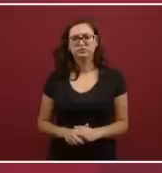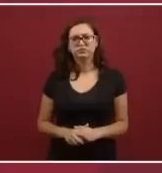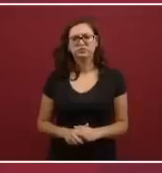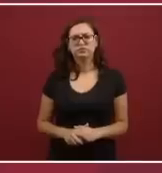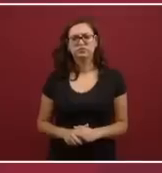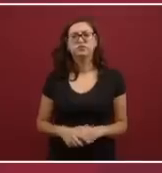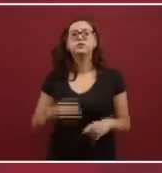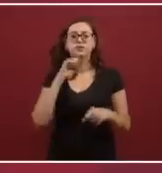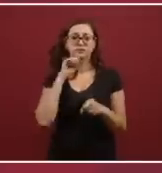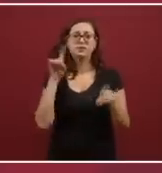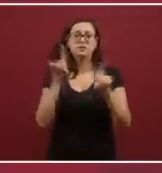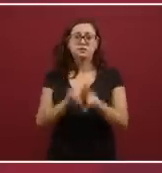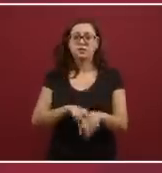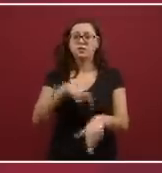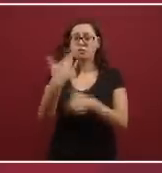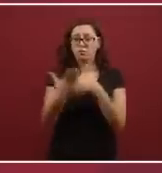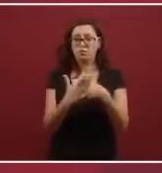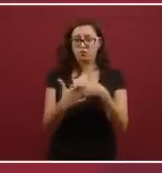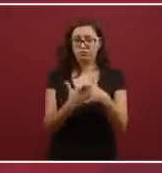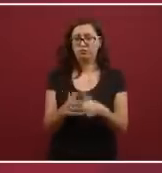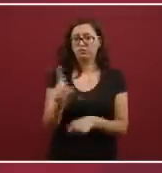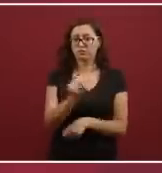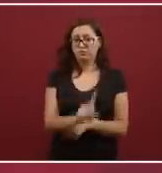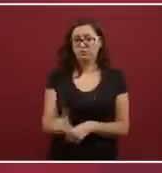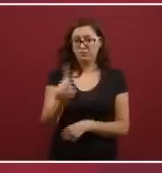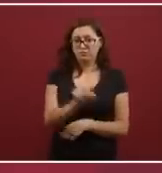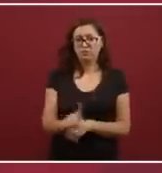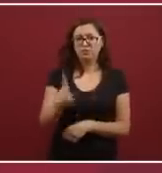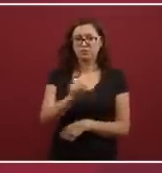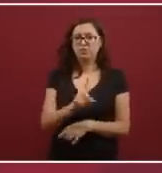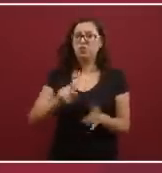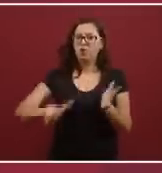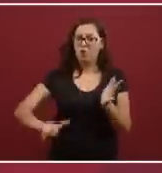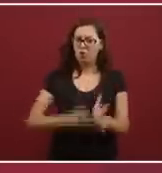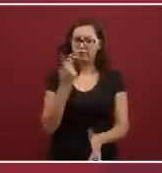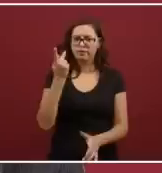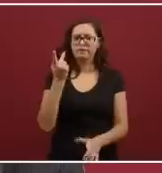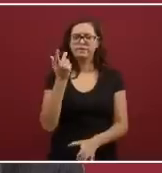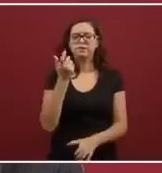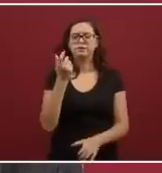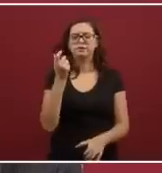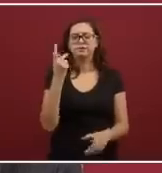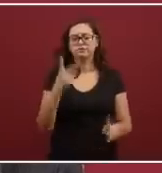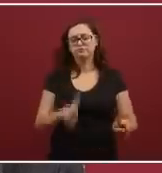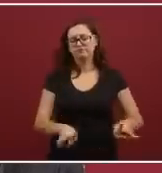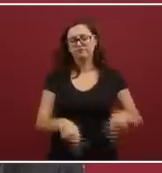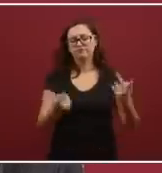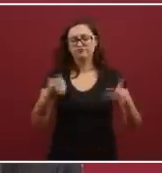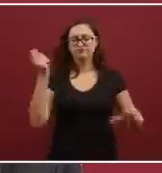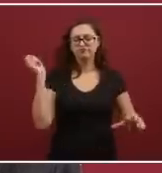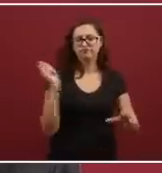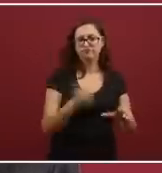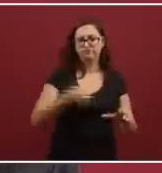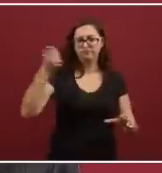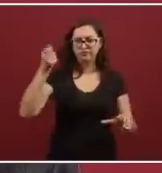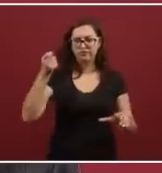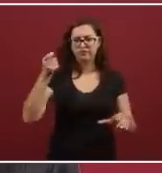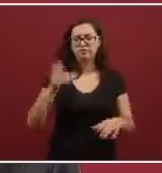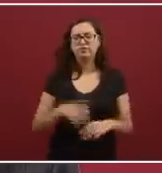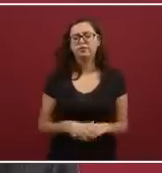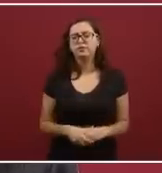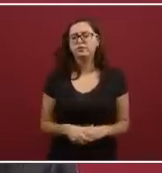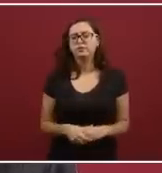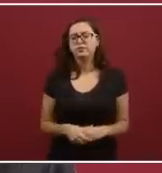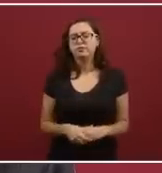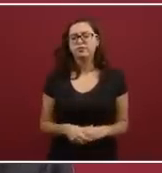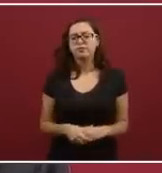domingo próximo hay otra subasta. El Instituto